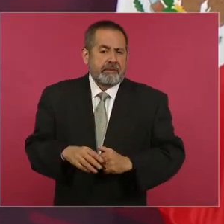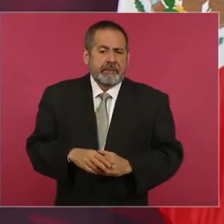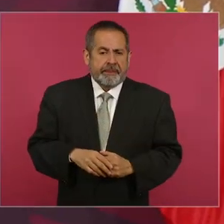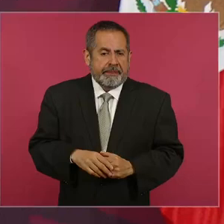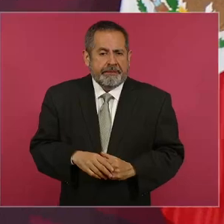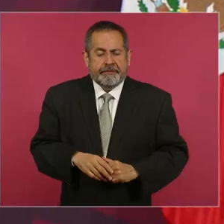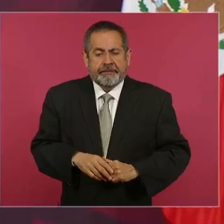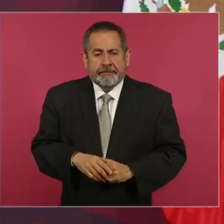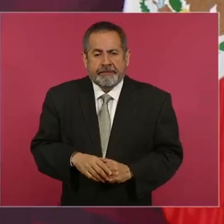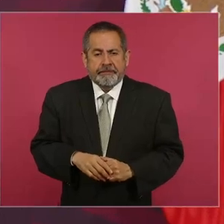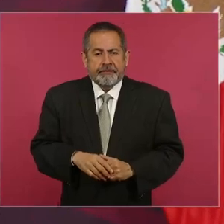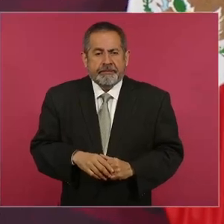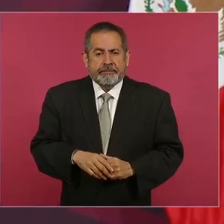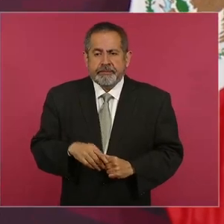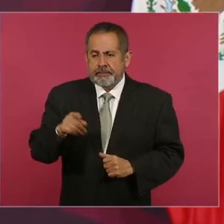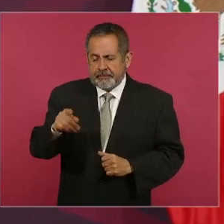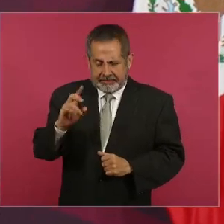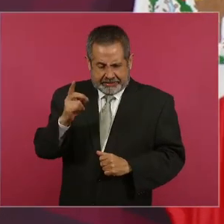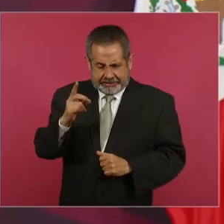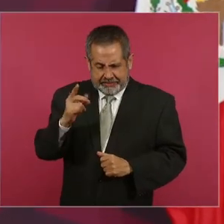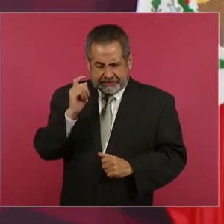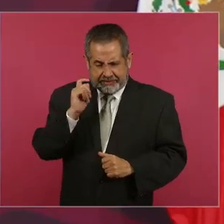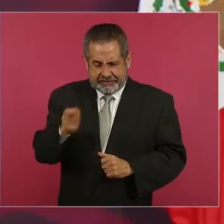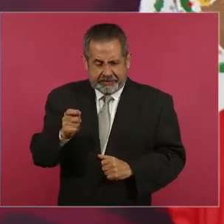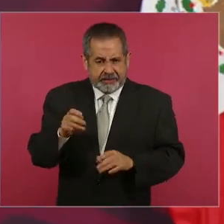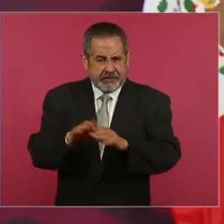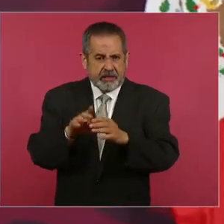Era hasta diciembre va a ser